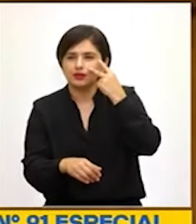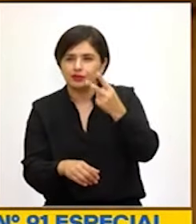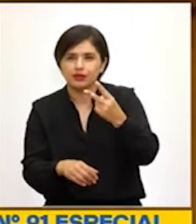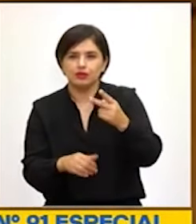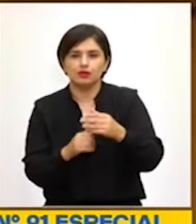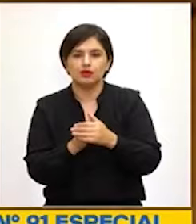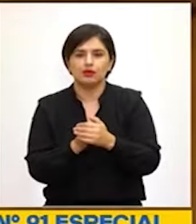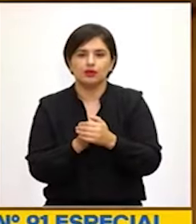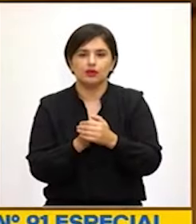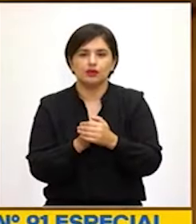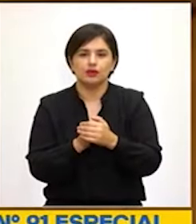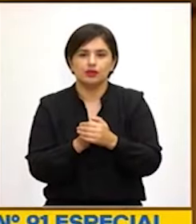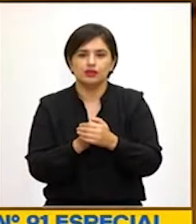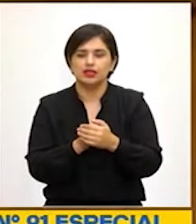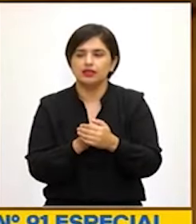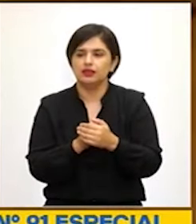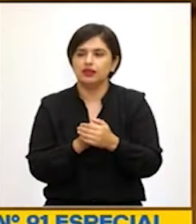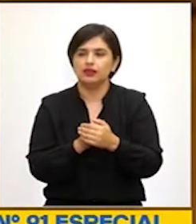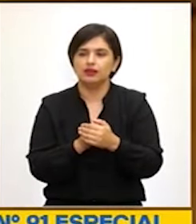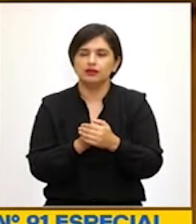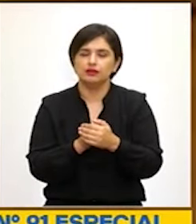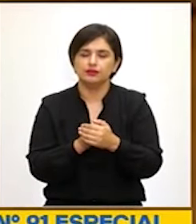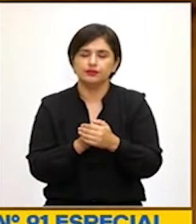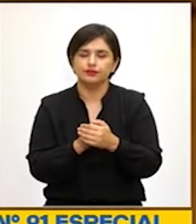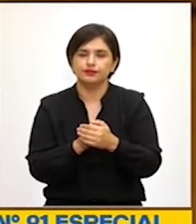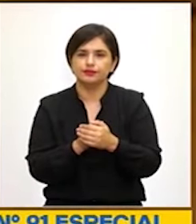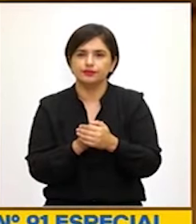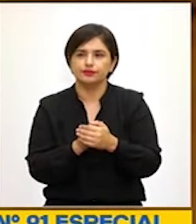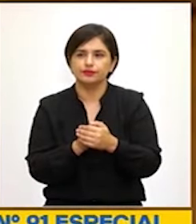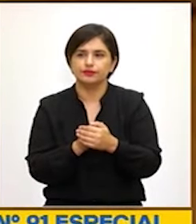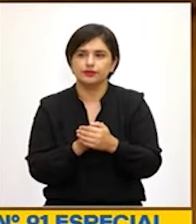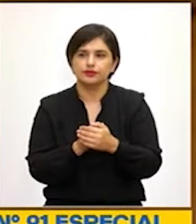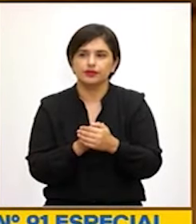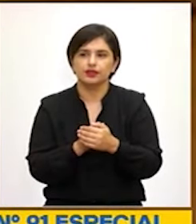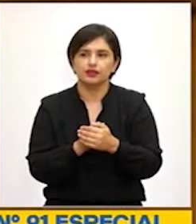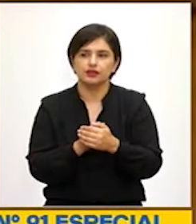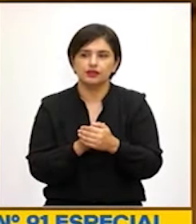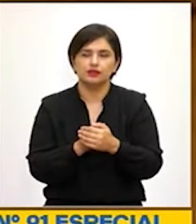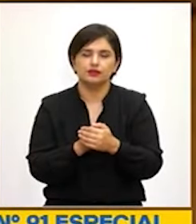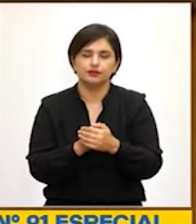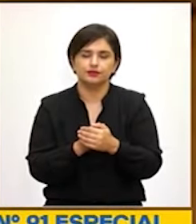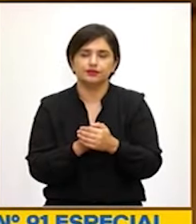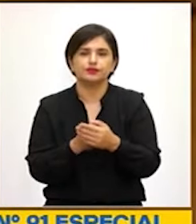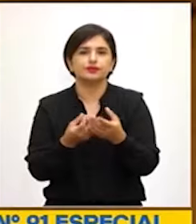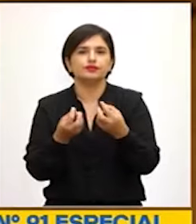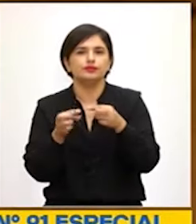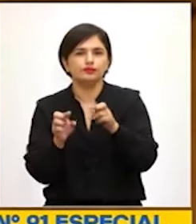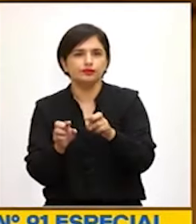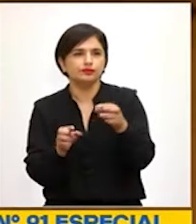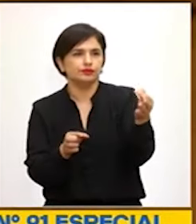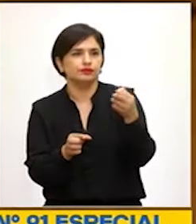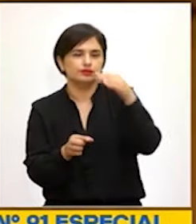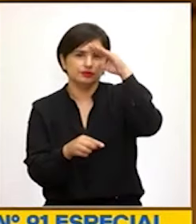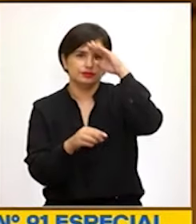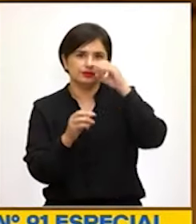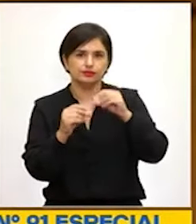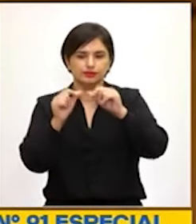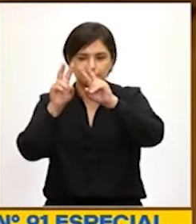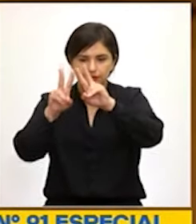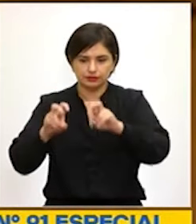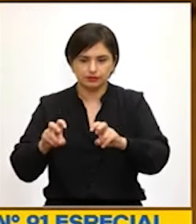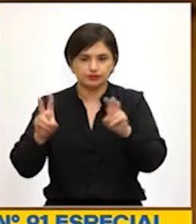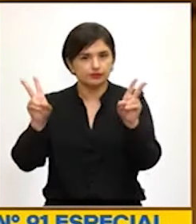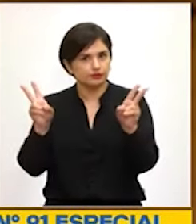la la la planificación hablamos de la diversificación que nunca llegó y perdimos una oportunidad dicen los expertos que analizaron el tema del